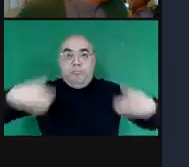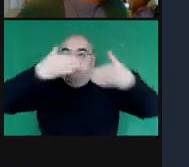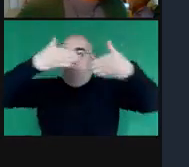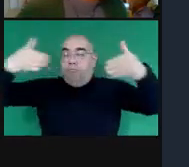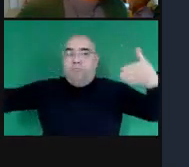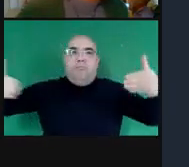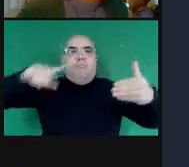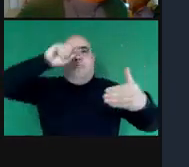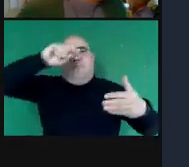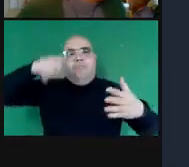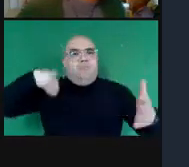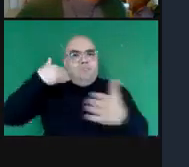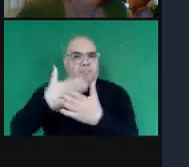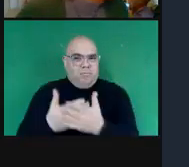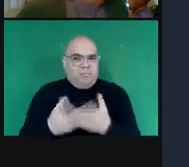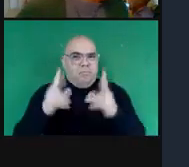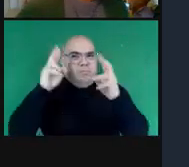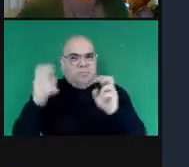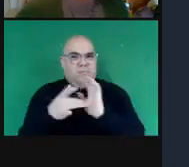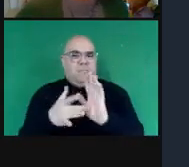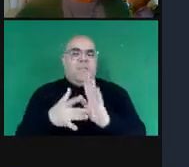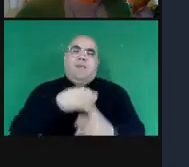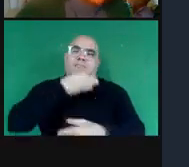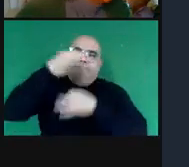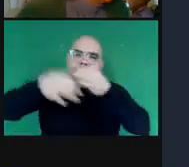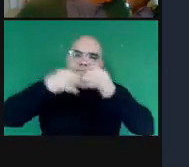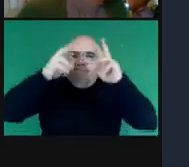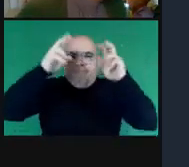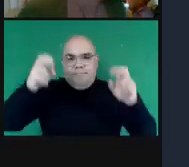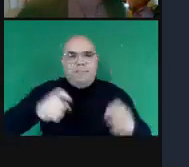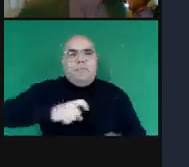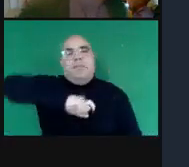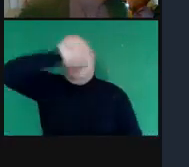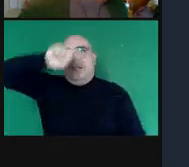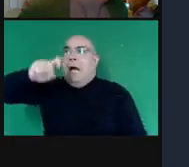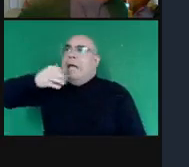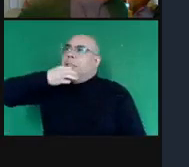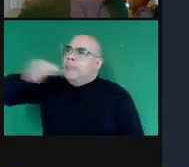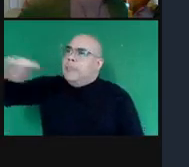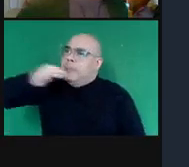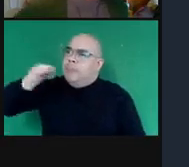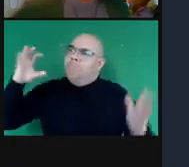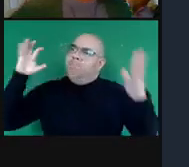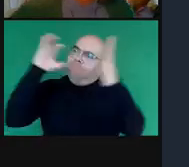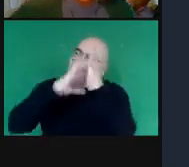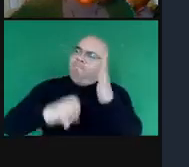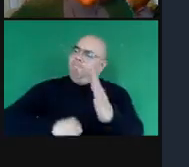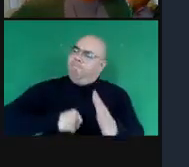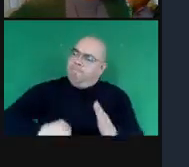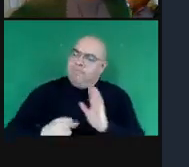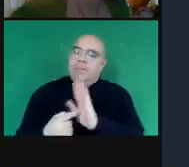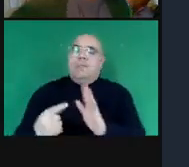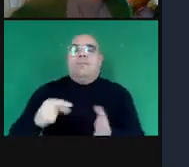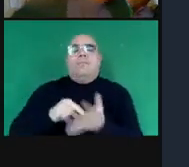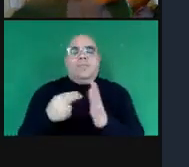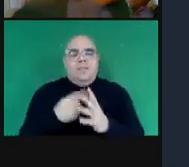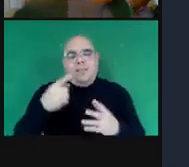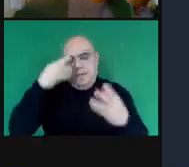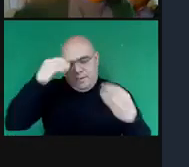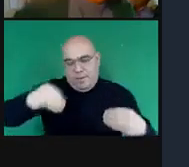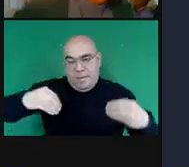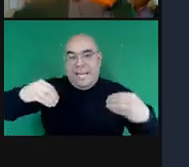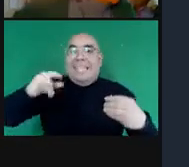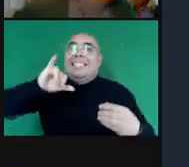los que denuncian, de la protesta. Son los tableros que nos recuerdan que se puede perdonar, pero no